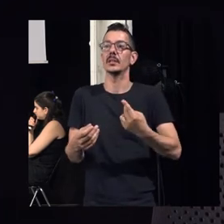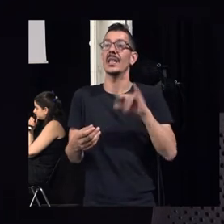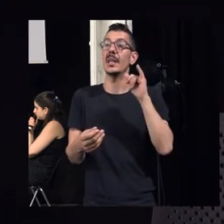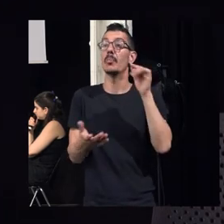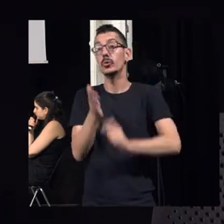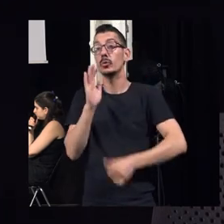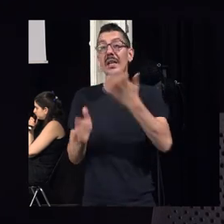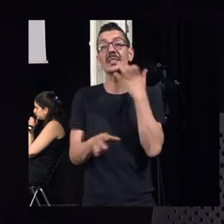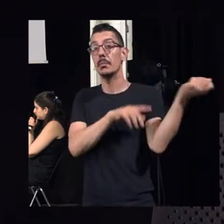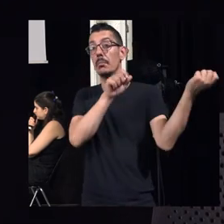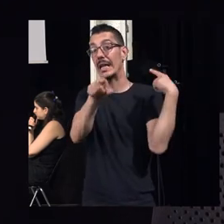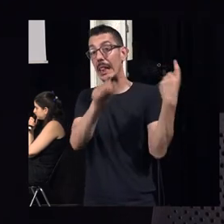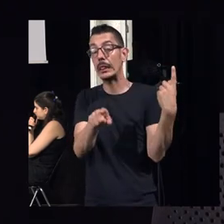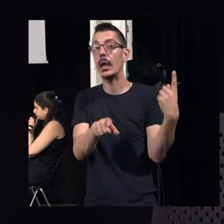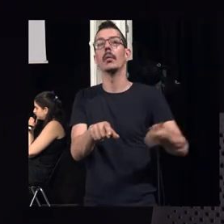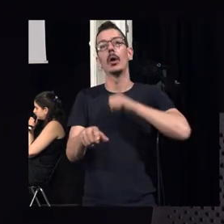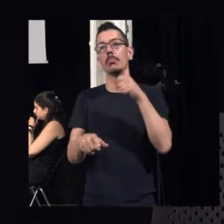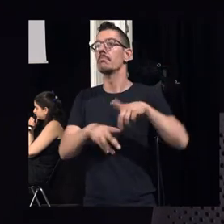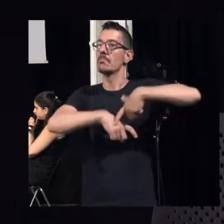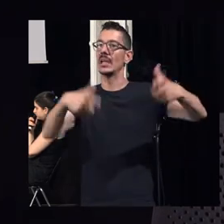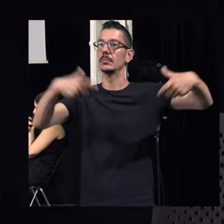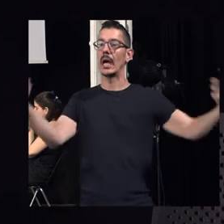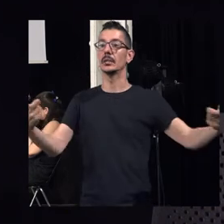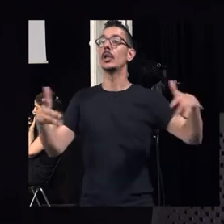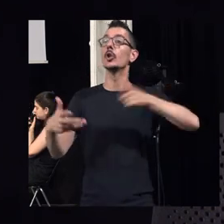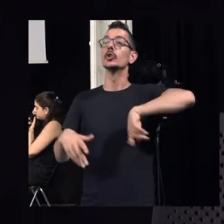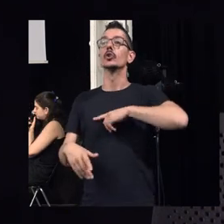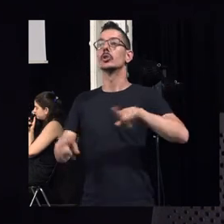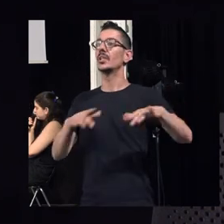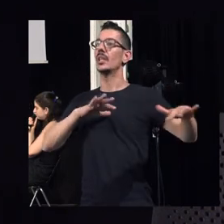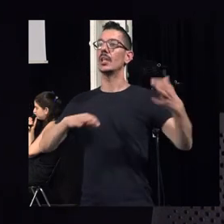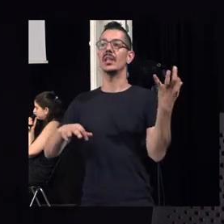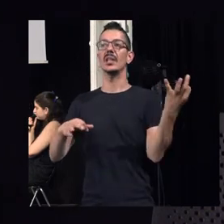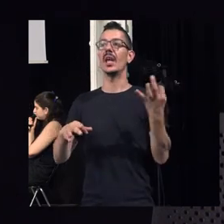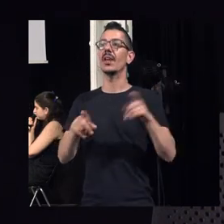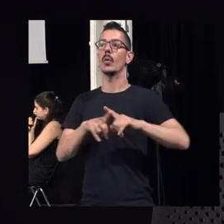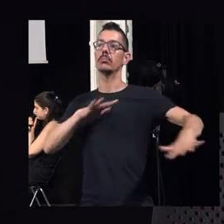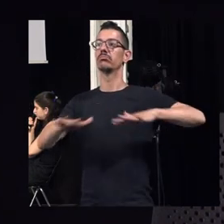migrantes. Entonces, hay que posicionarse. El movimiento queer,